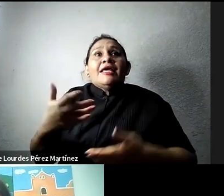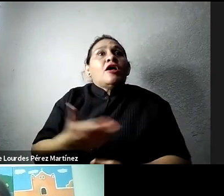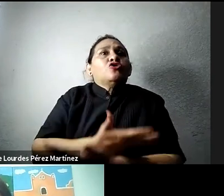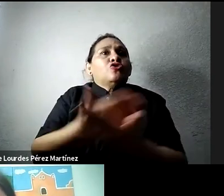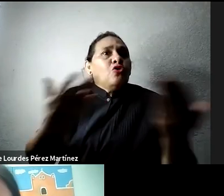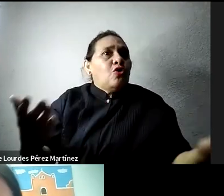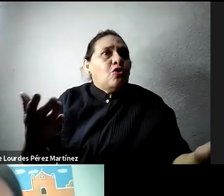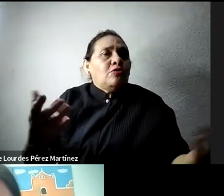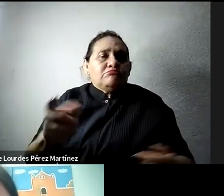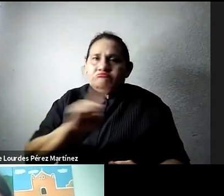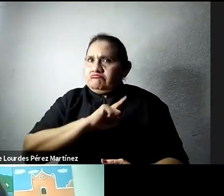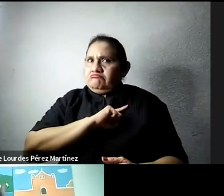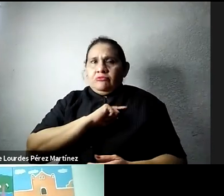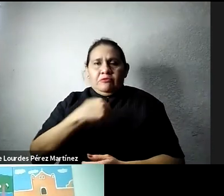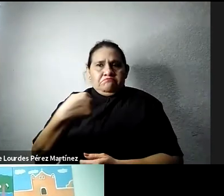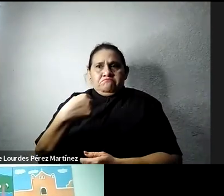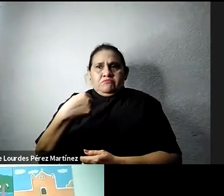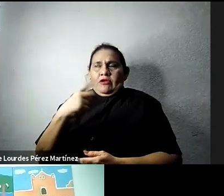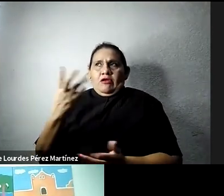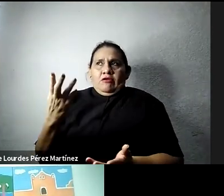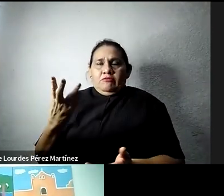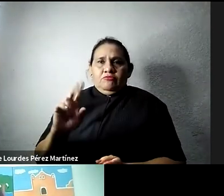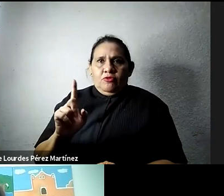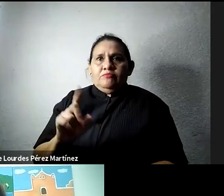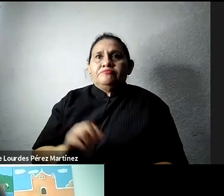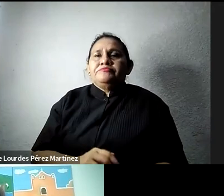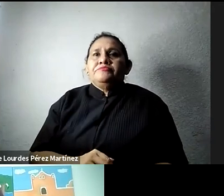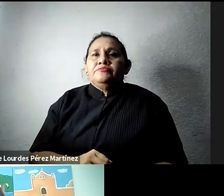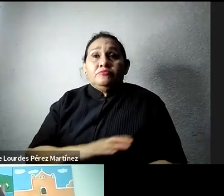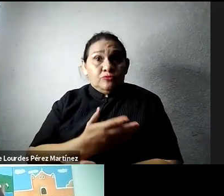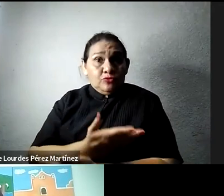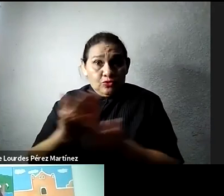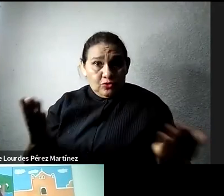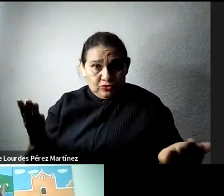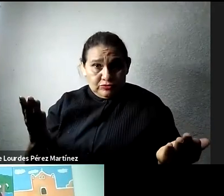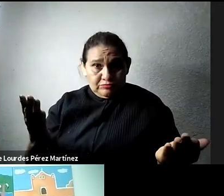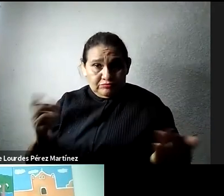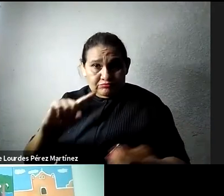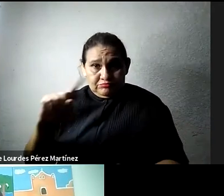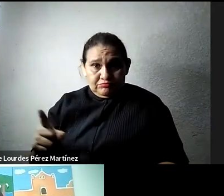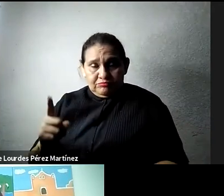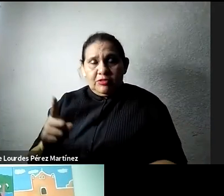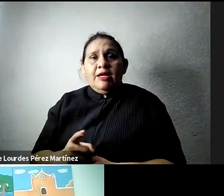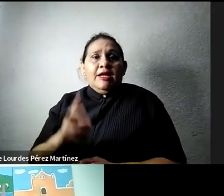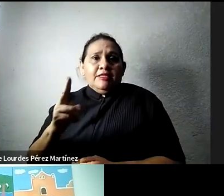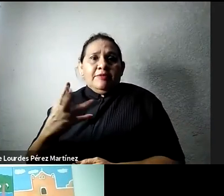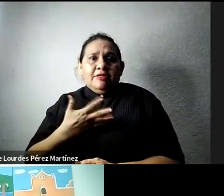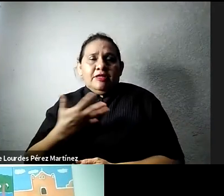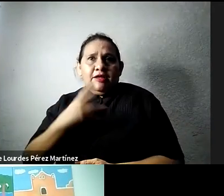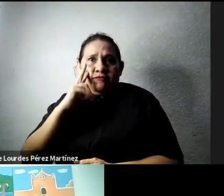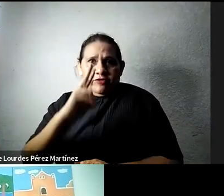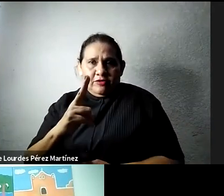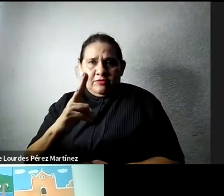mejor extender mi garage, ¿no? Pasa muchas veces también. Exacto. Pero también tiene mucho que ver